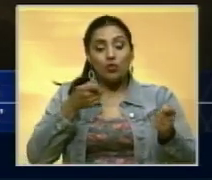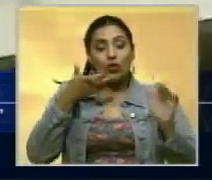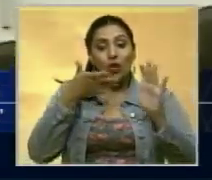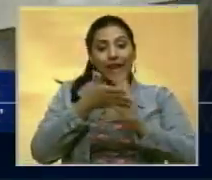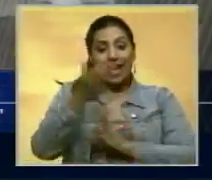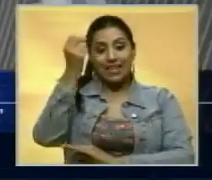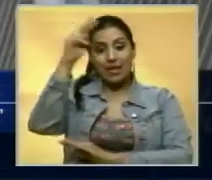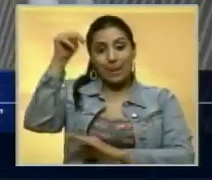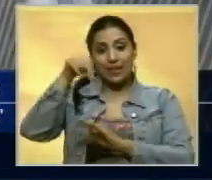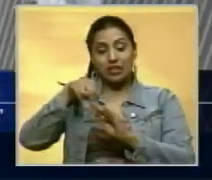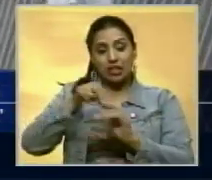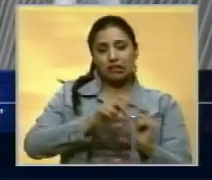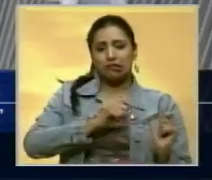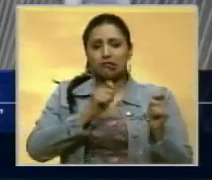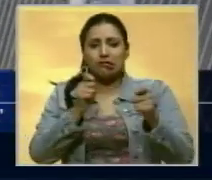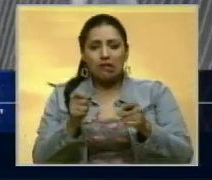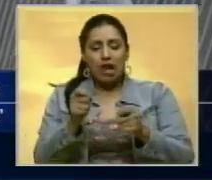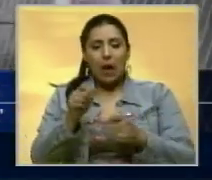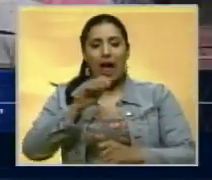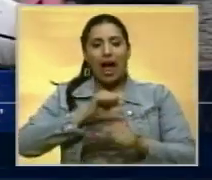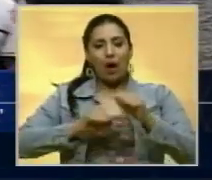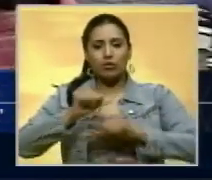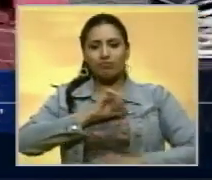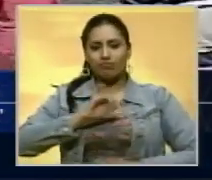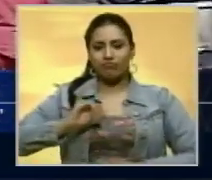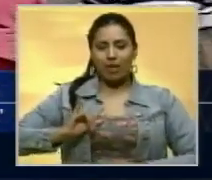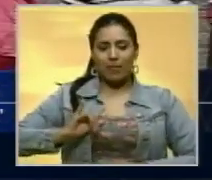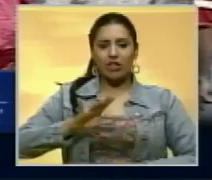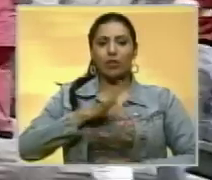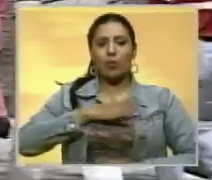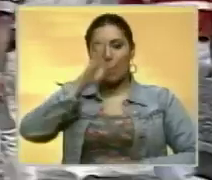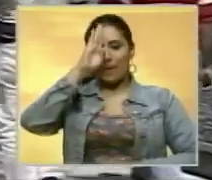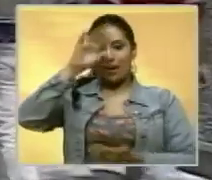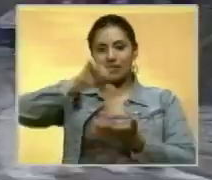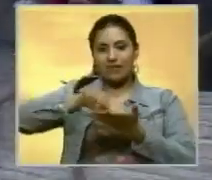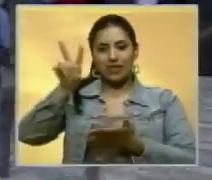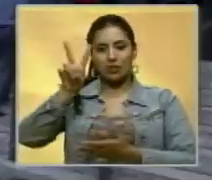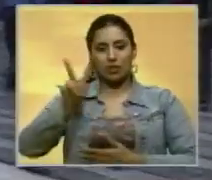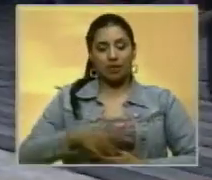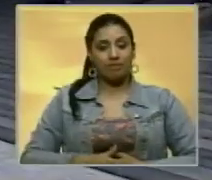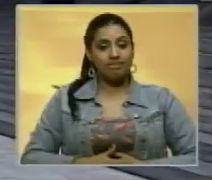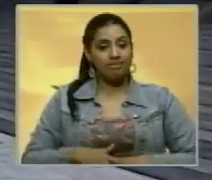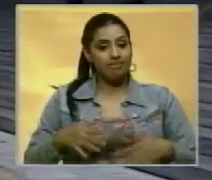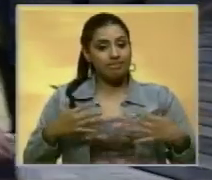Asamblea Nacional transgrediría la autonomía constitucional del Banco Central de Venezuela.